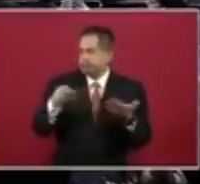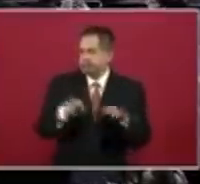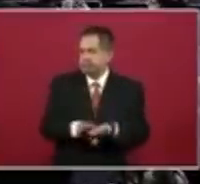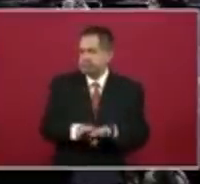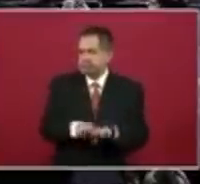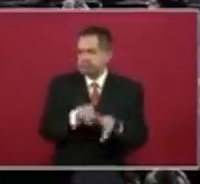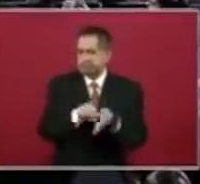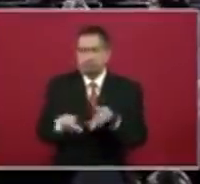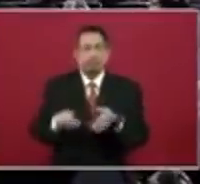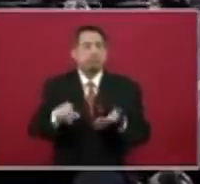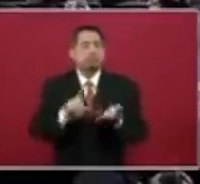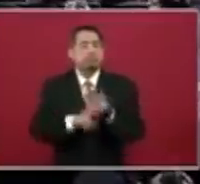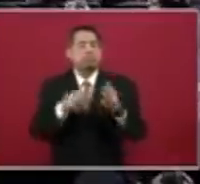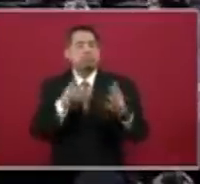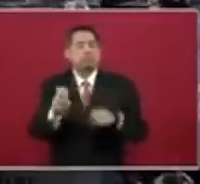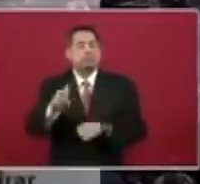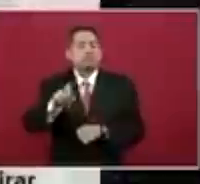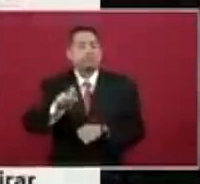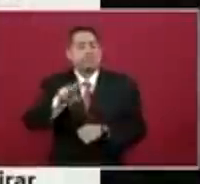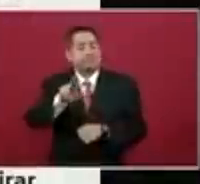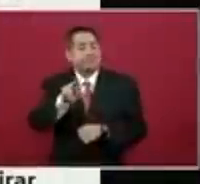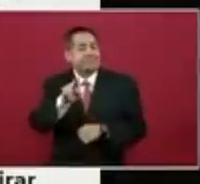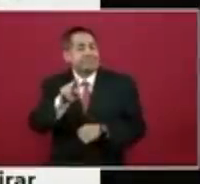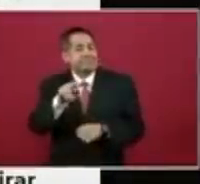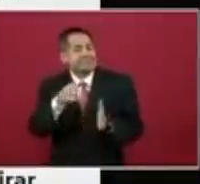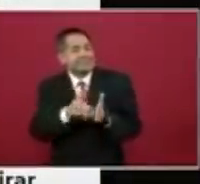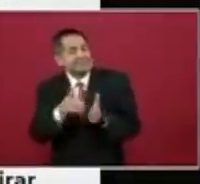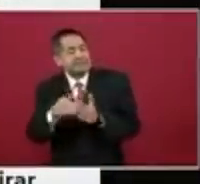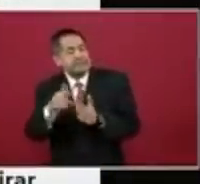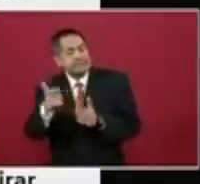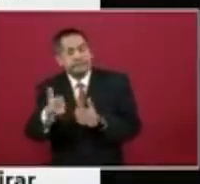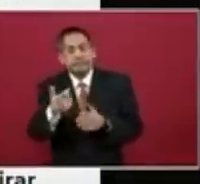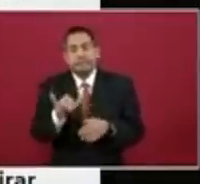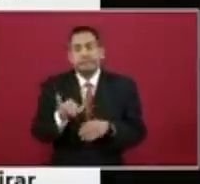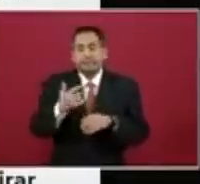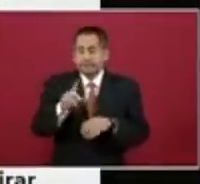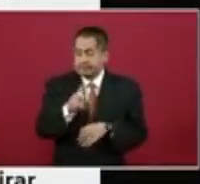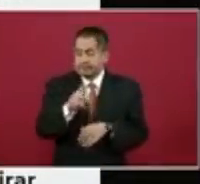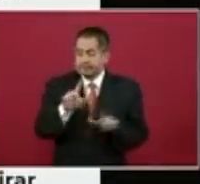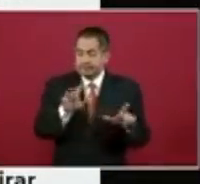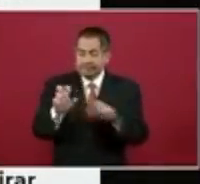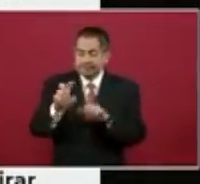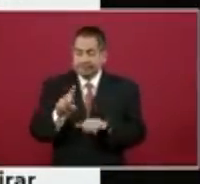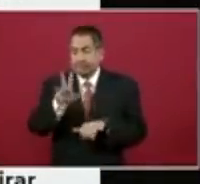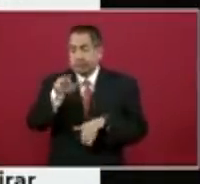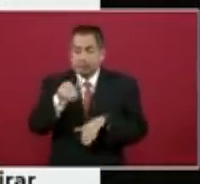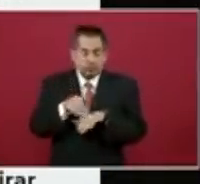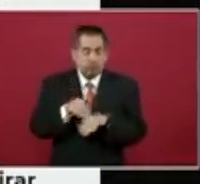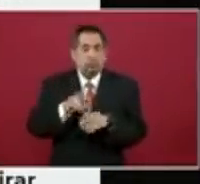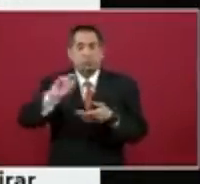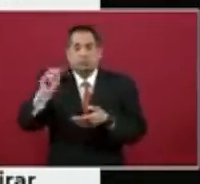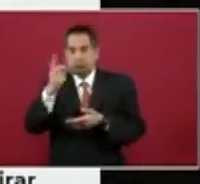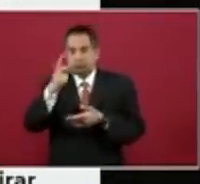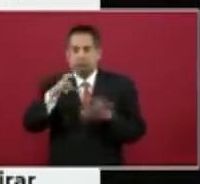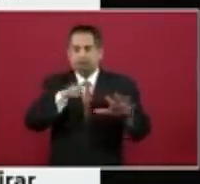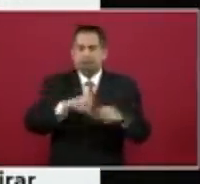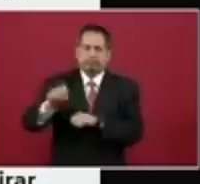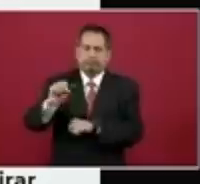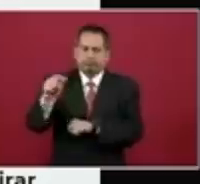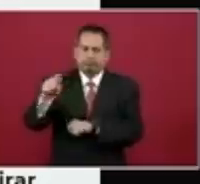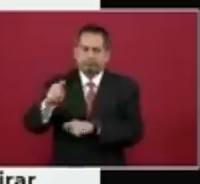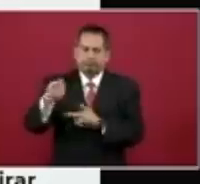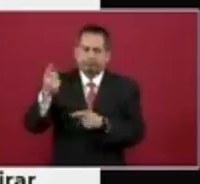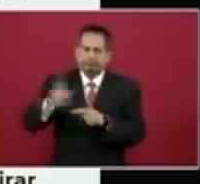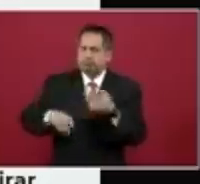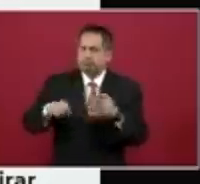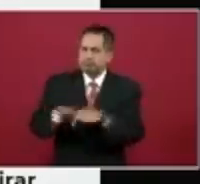de 925 millones de pesos y más de 738 mil dólares congelados por el sistema financiero.